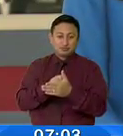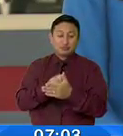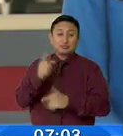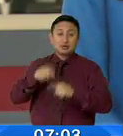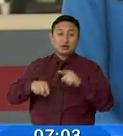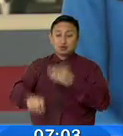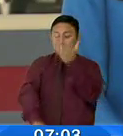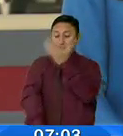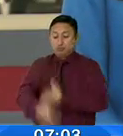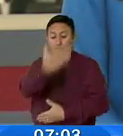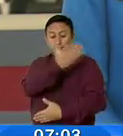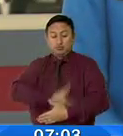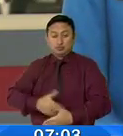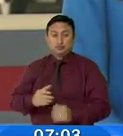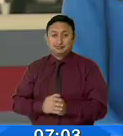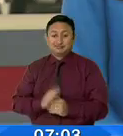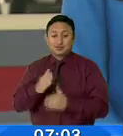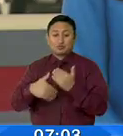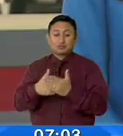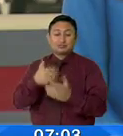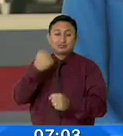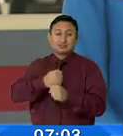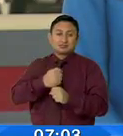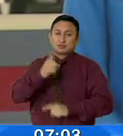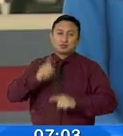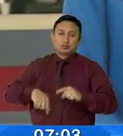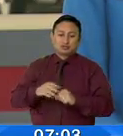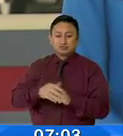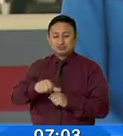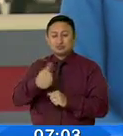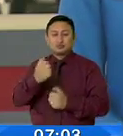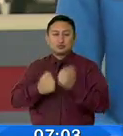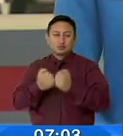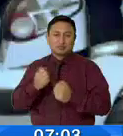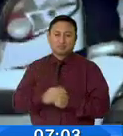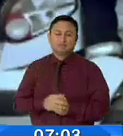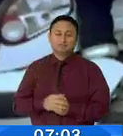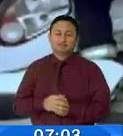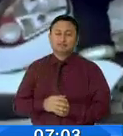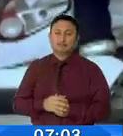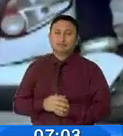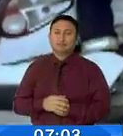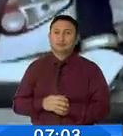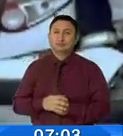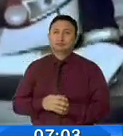sus extremidades, provocando desempleo y otros problemas sociales.